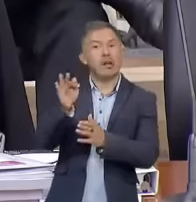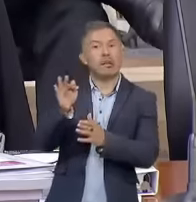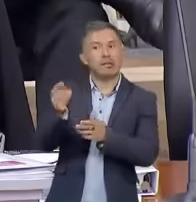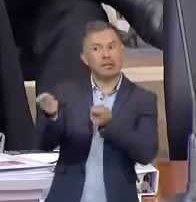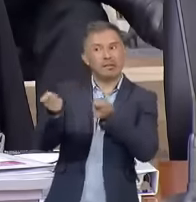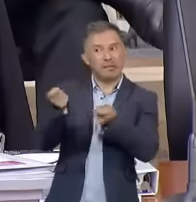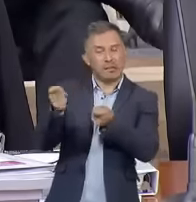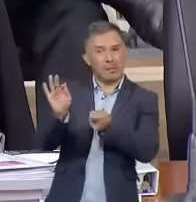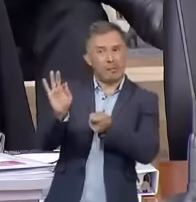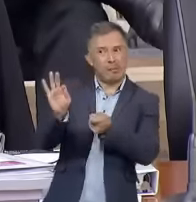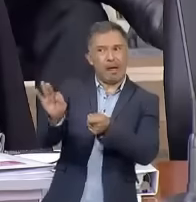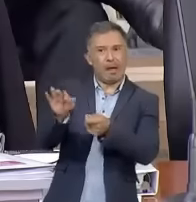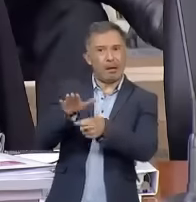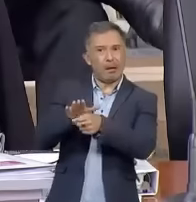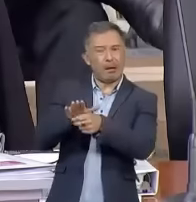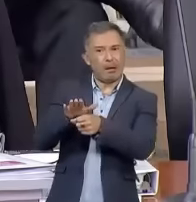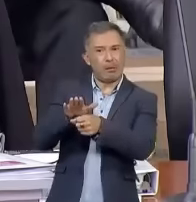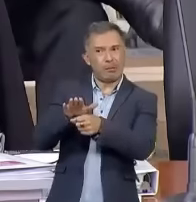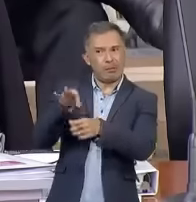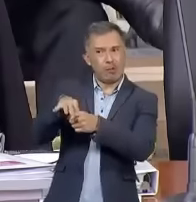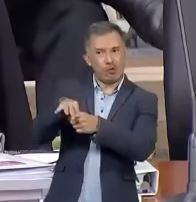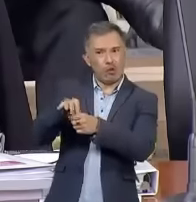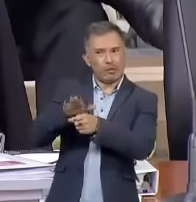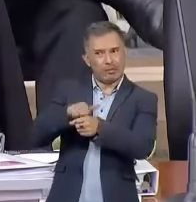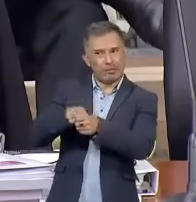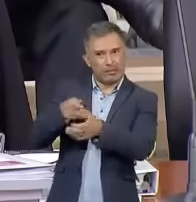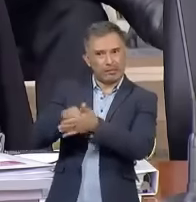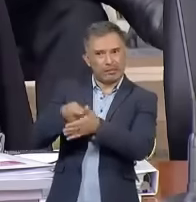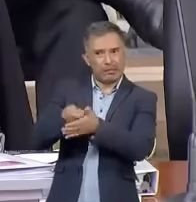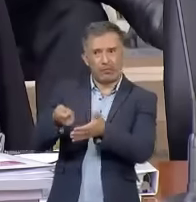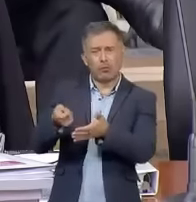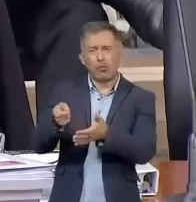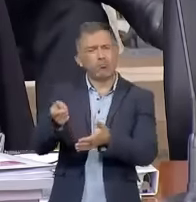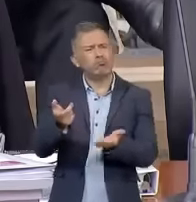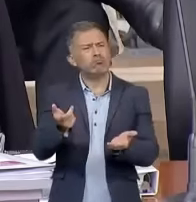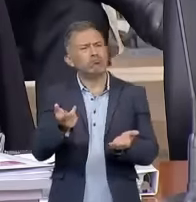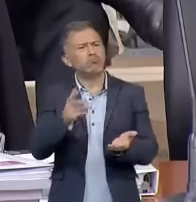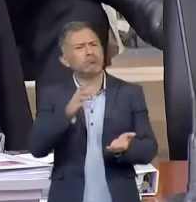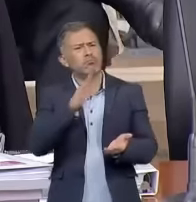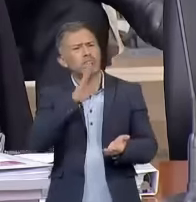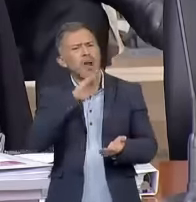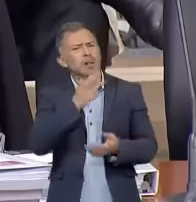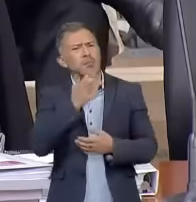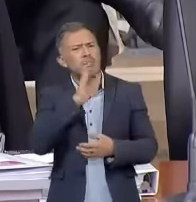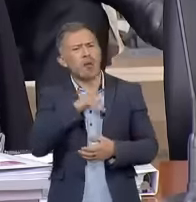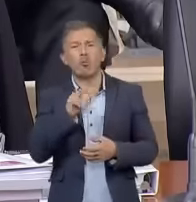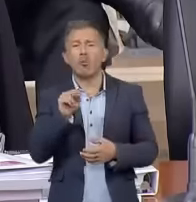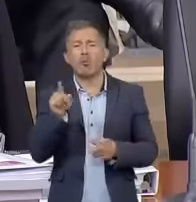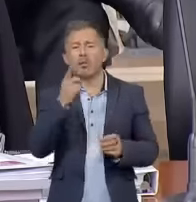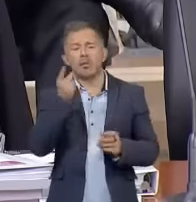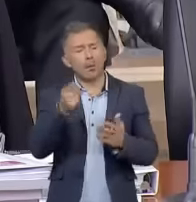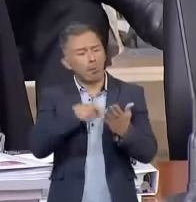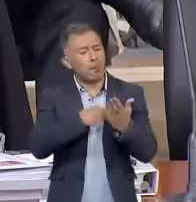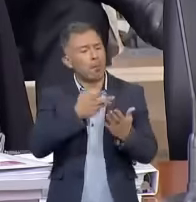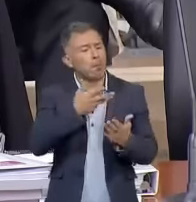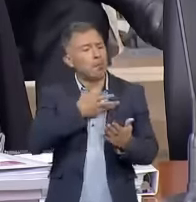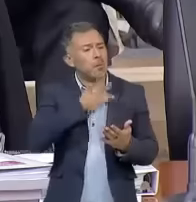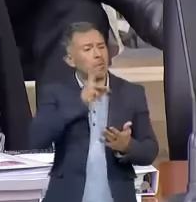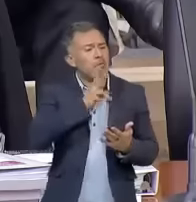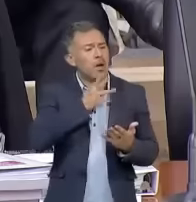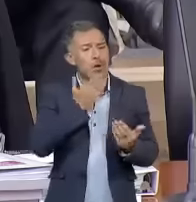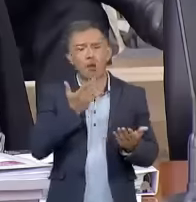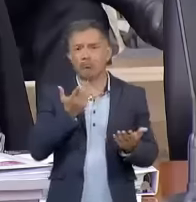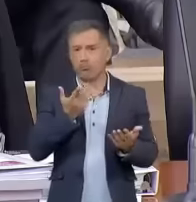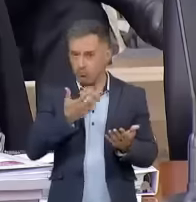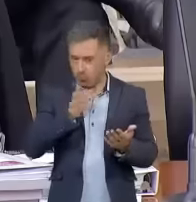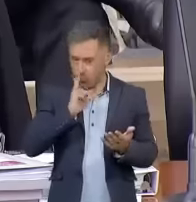voto no nos dijeron que está mal hecha dijeron que no tiene pruebas aunque las pruebas están ahí y